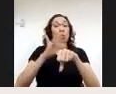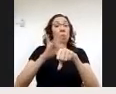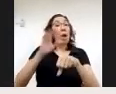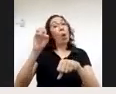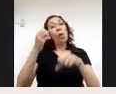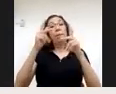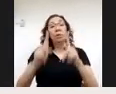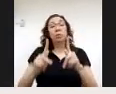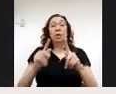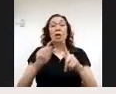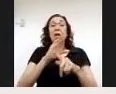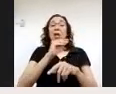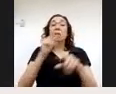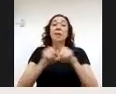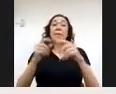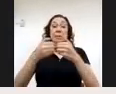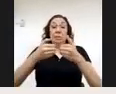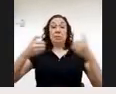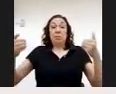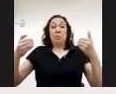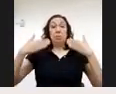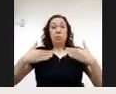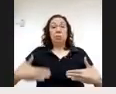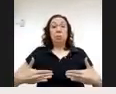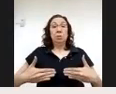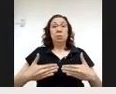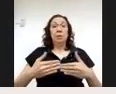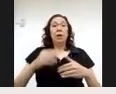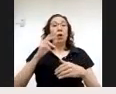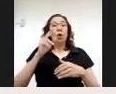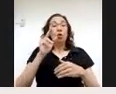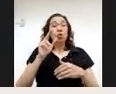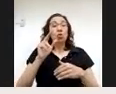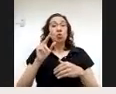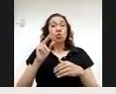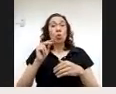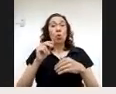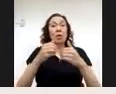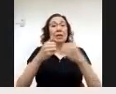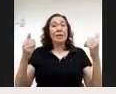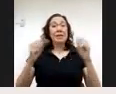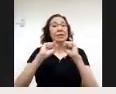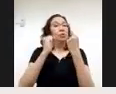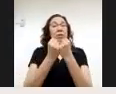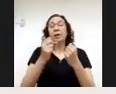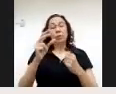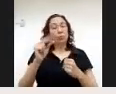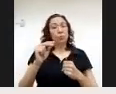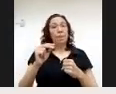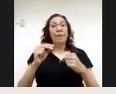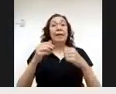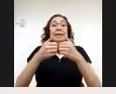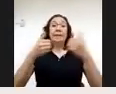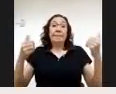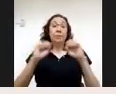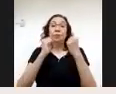el distanciamiento físico, ojo, no el distanciamiento social. El